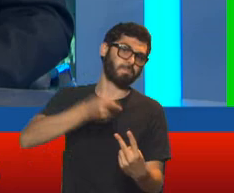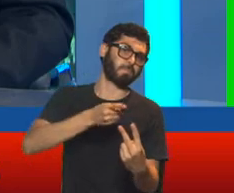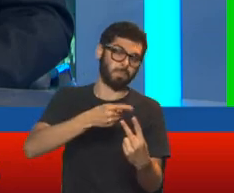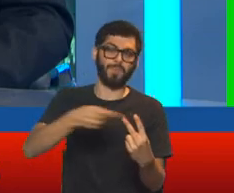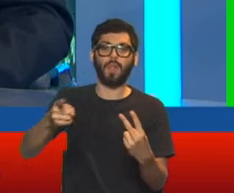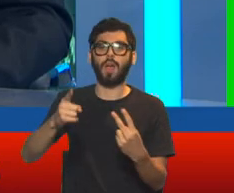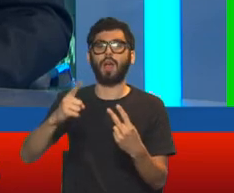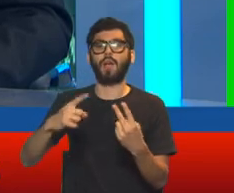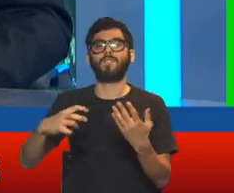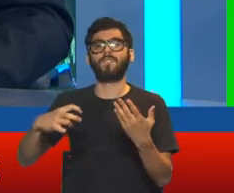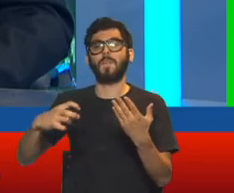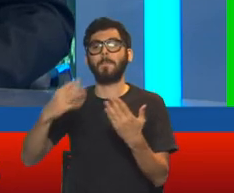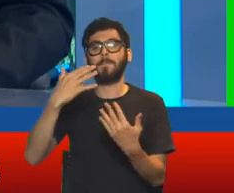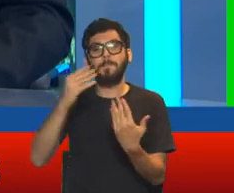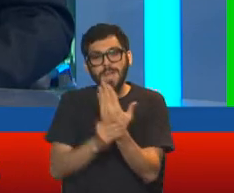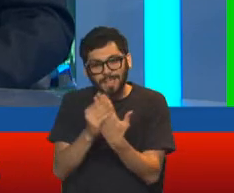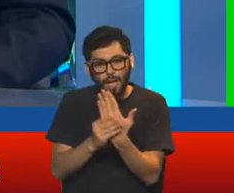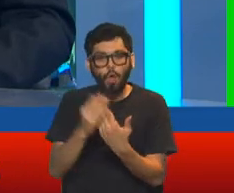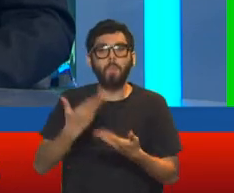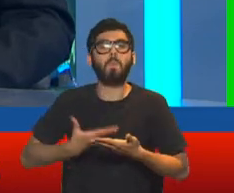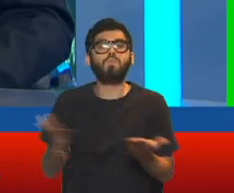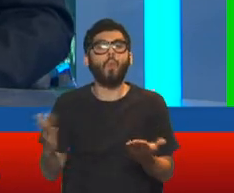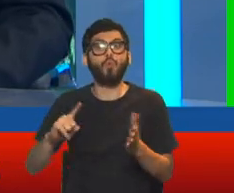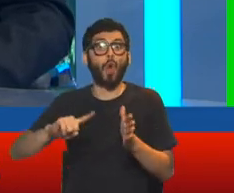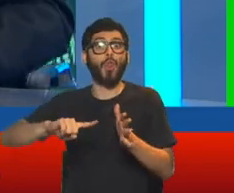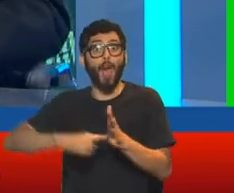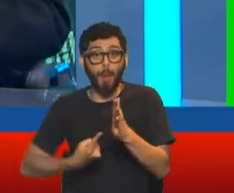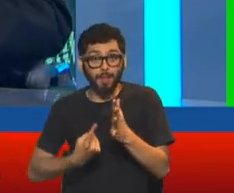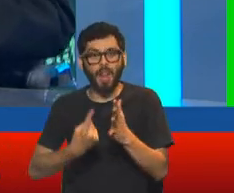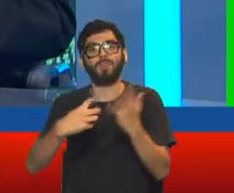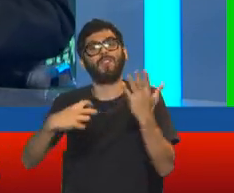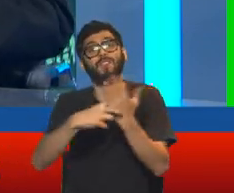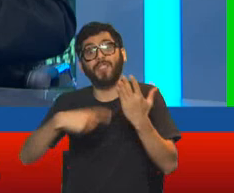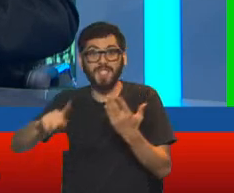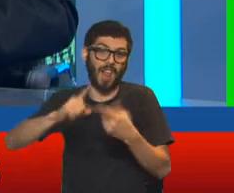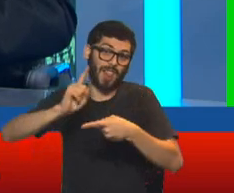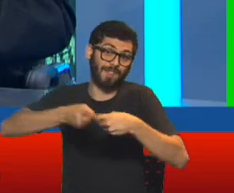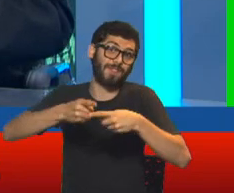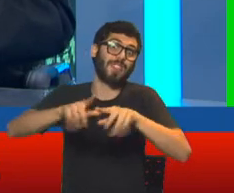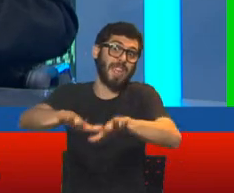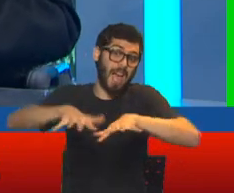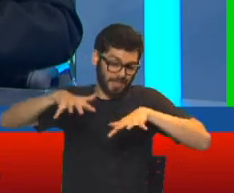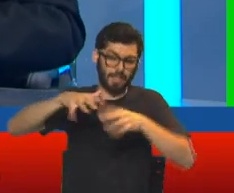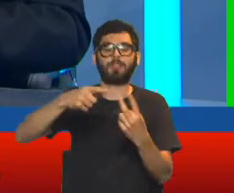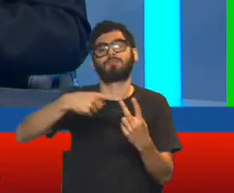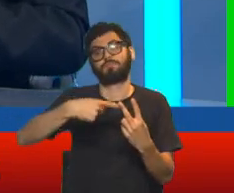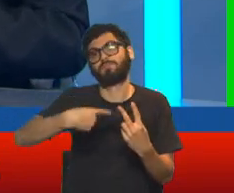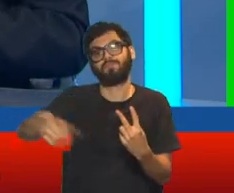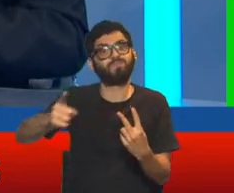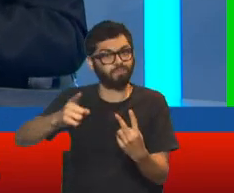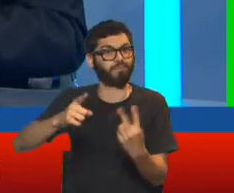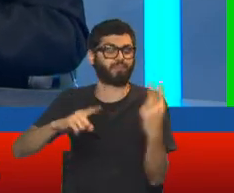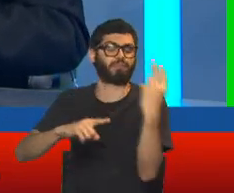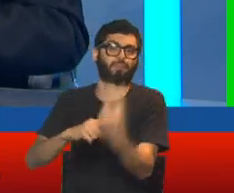del Ministerio Público porteño. Creo que actuó rápidamente porque se trató del superclásico, lógicamente, ¿no? No